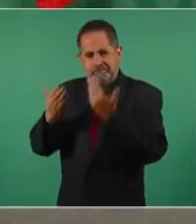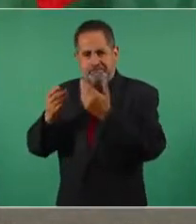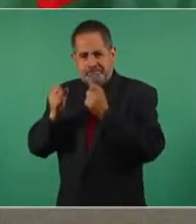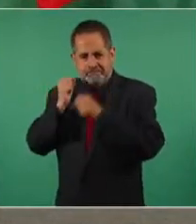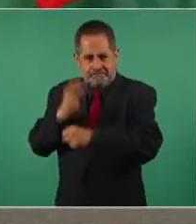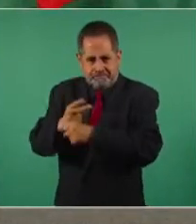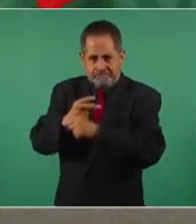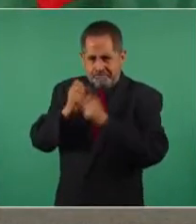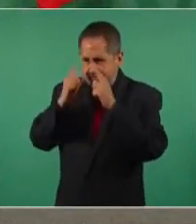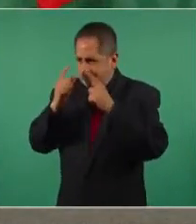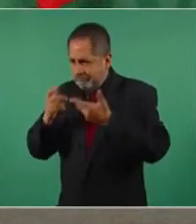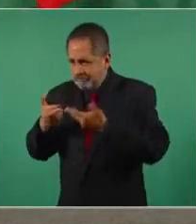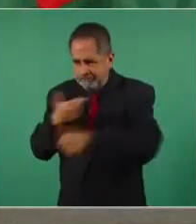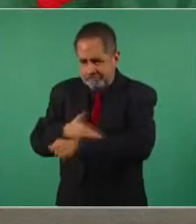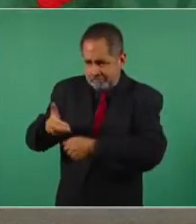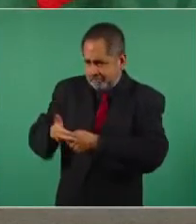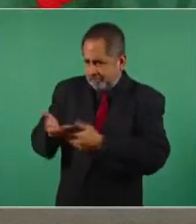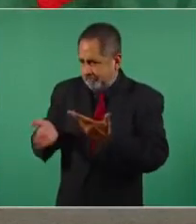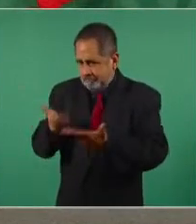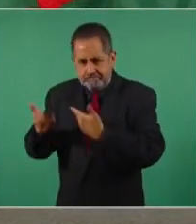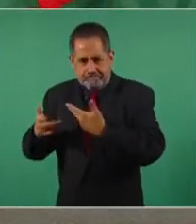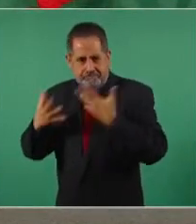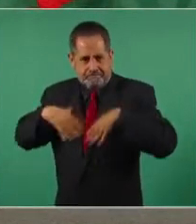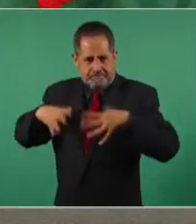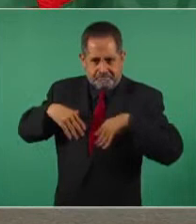prepararles este